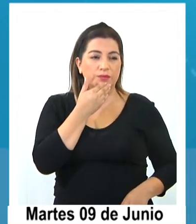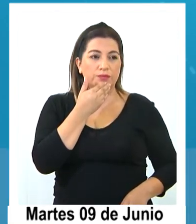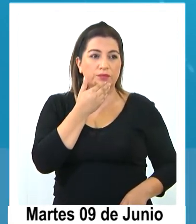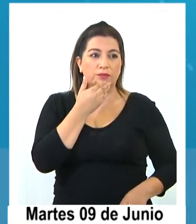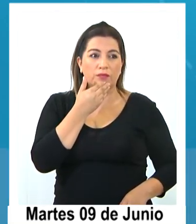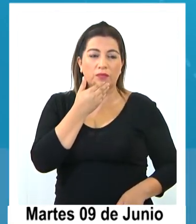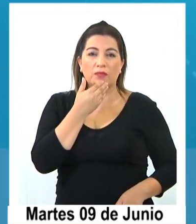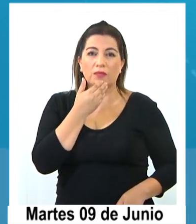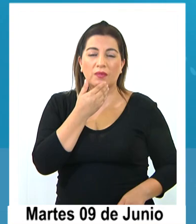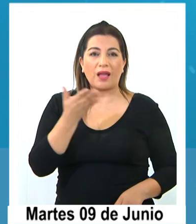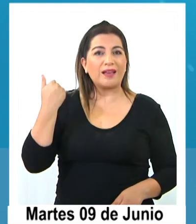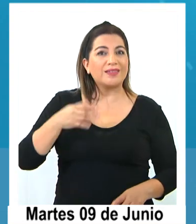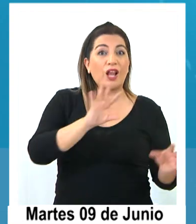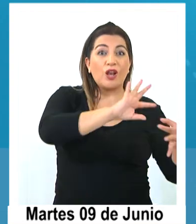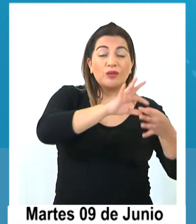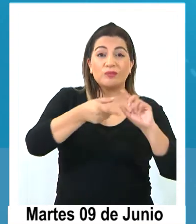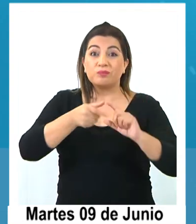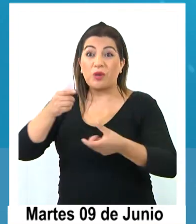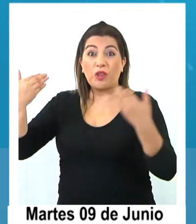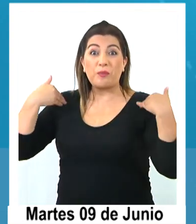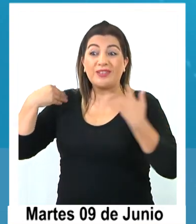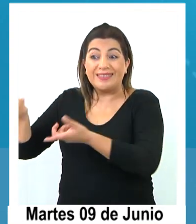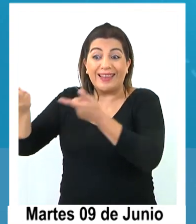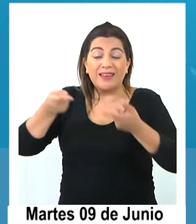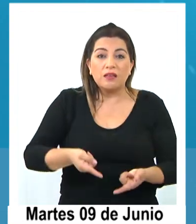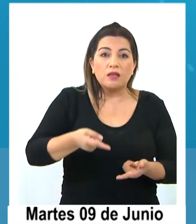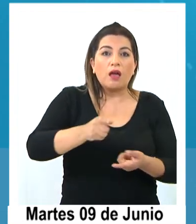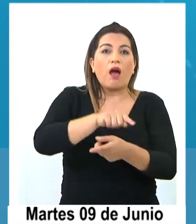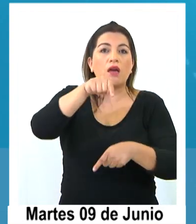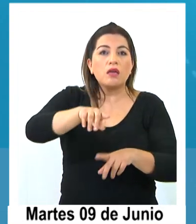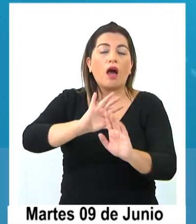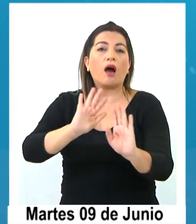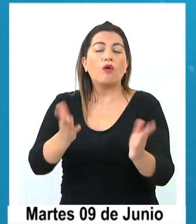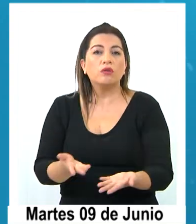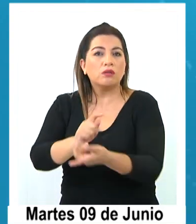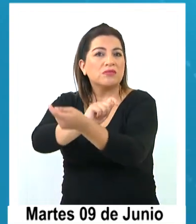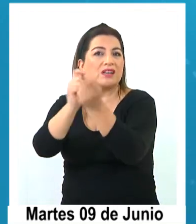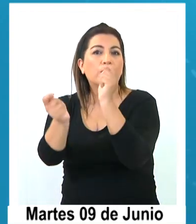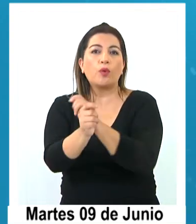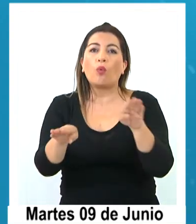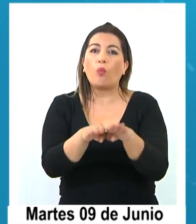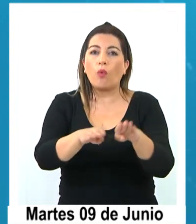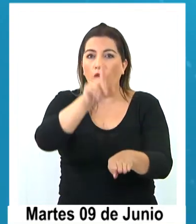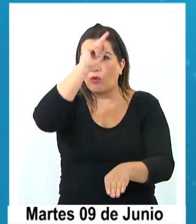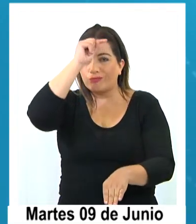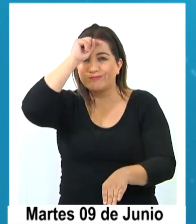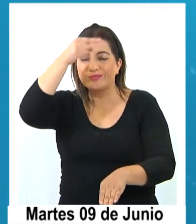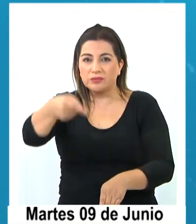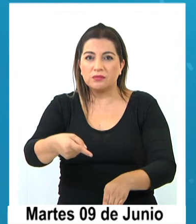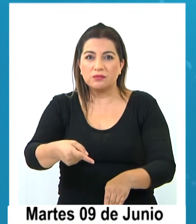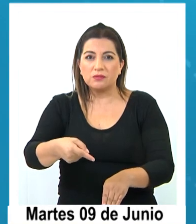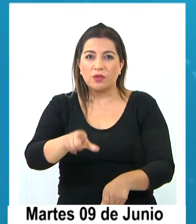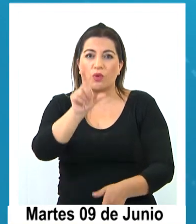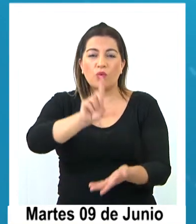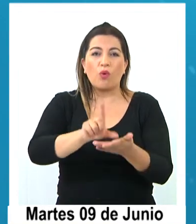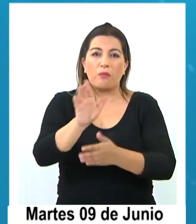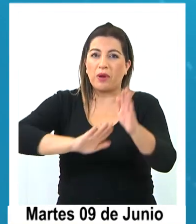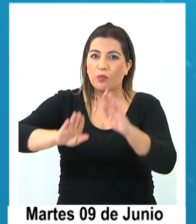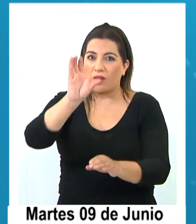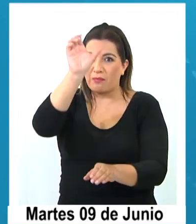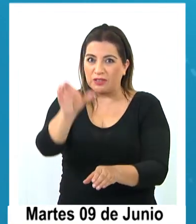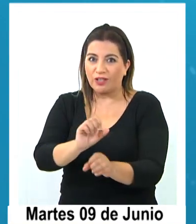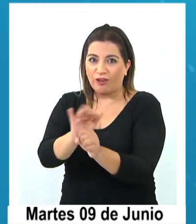los panamericanos para recibir a los esportistas, se adaptó como un hospital o como un albergue.